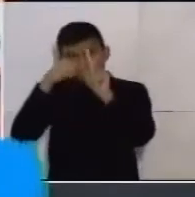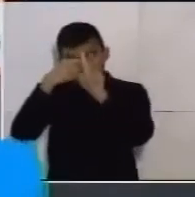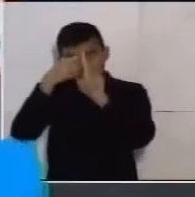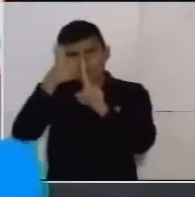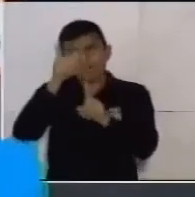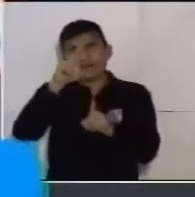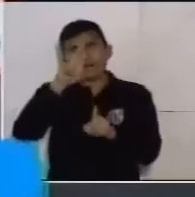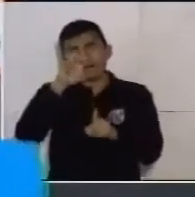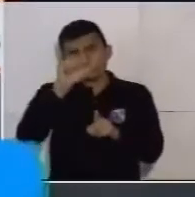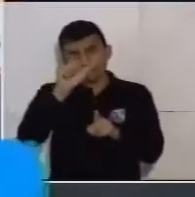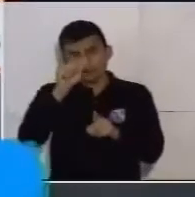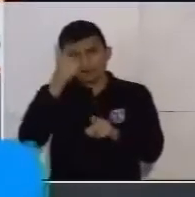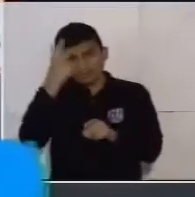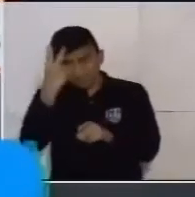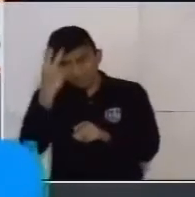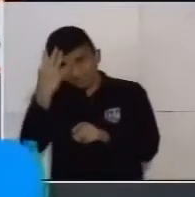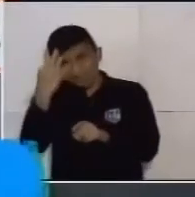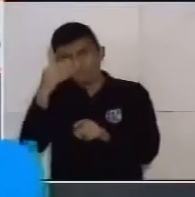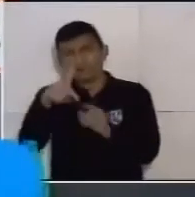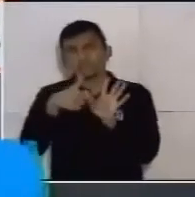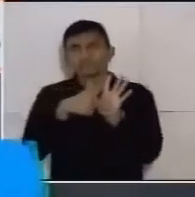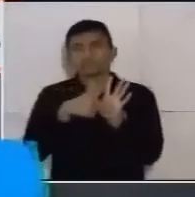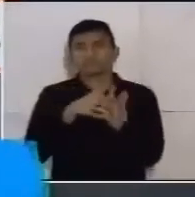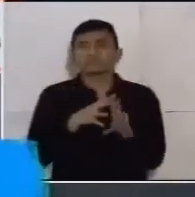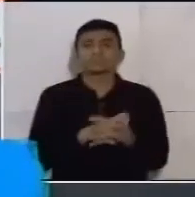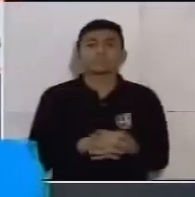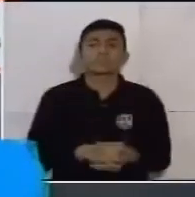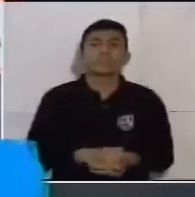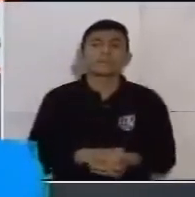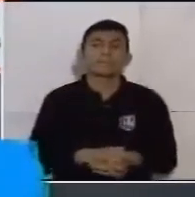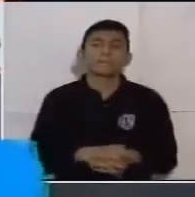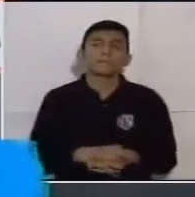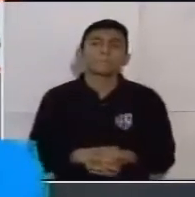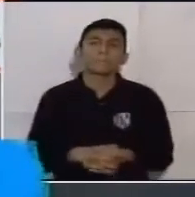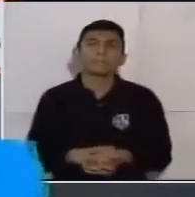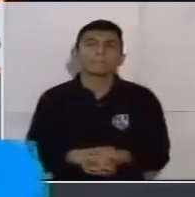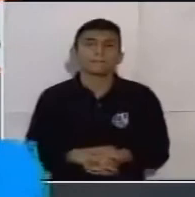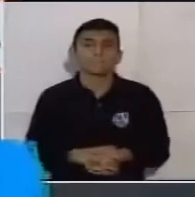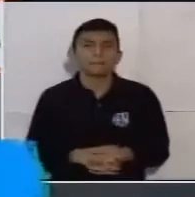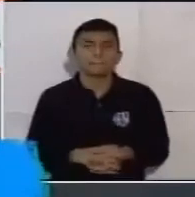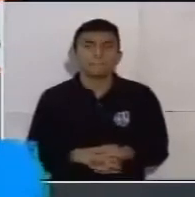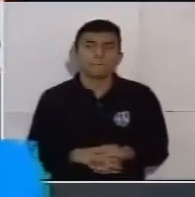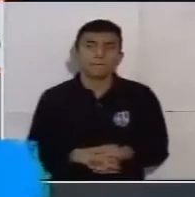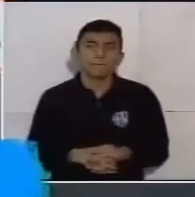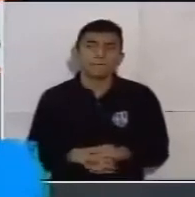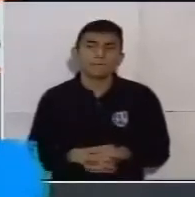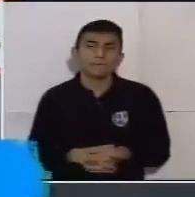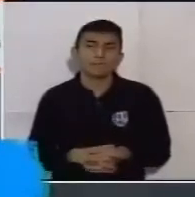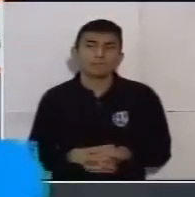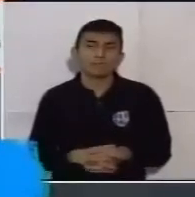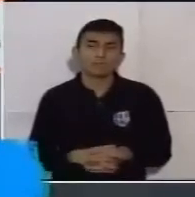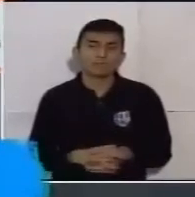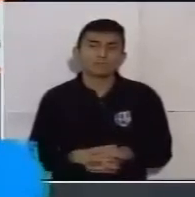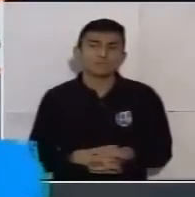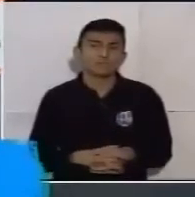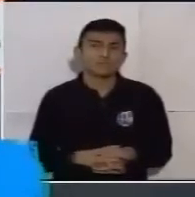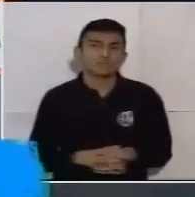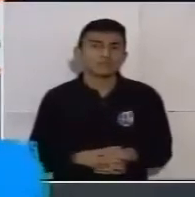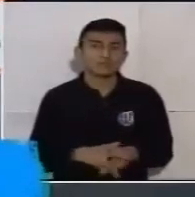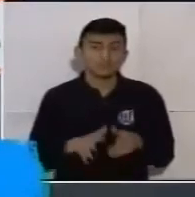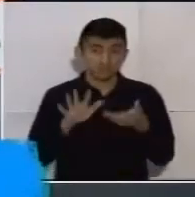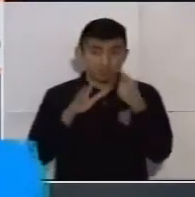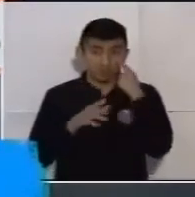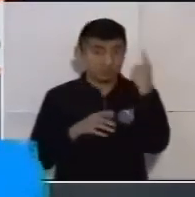área 3. Vamos a quitar esta un momento. Vamos a poner eso aquí. Y el área total va a ser esto,